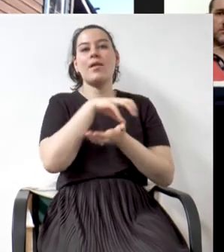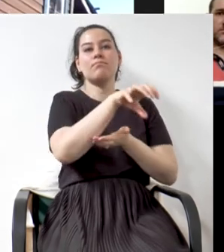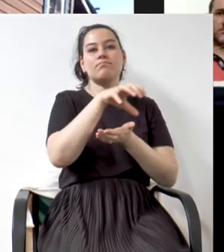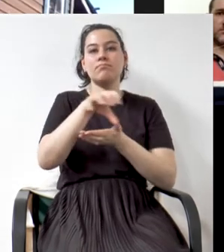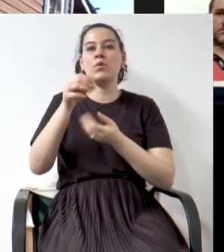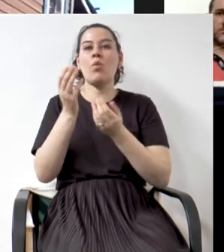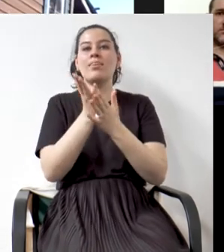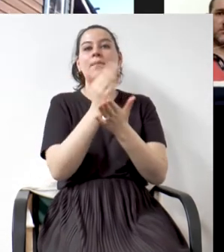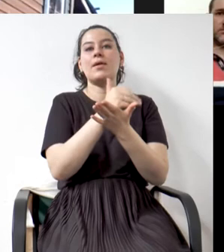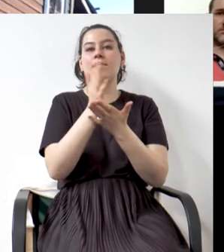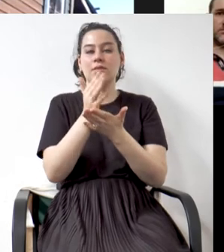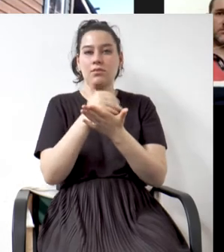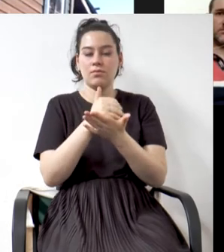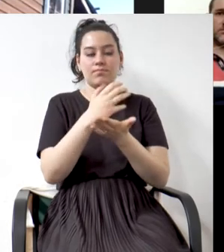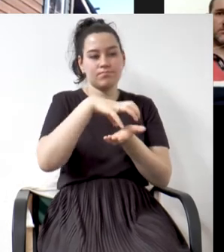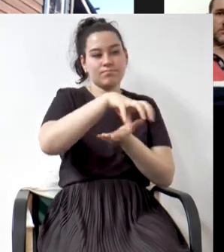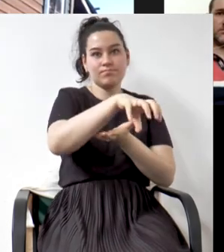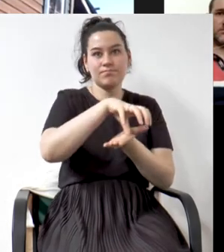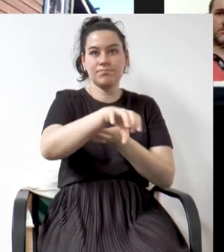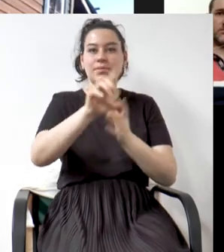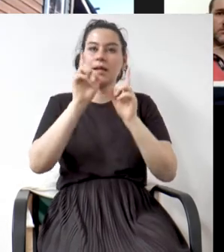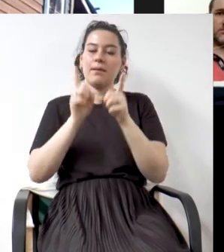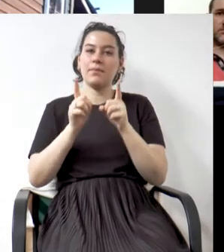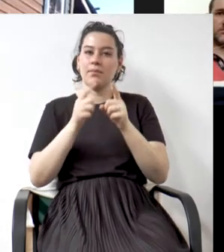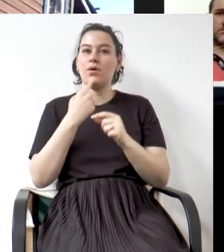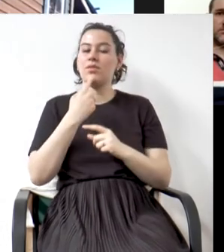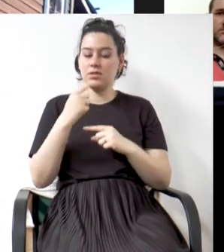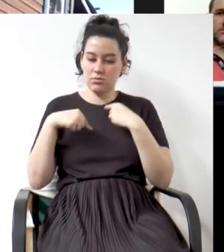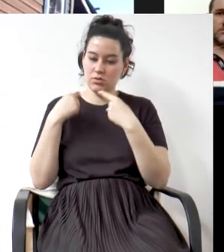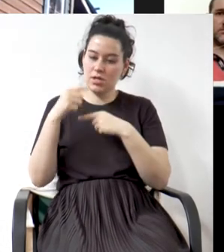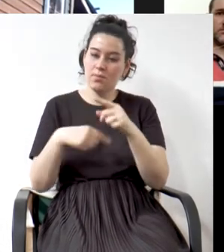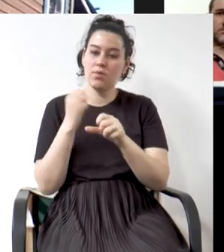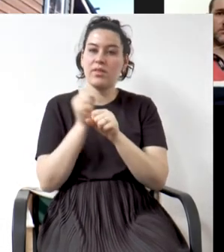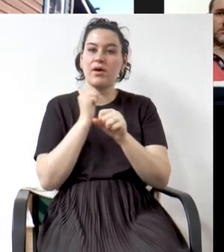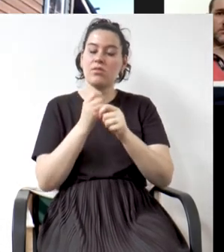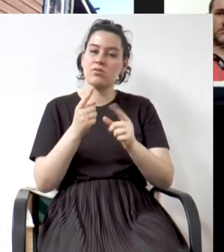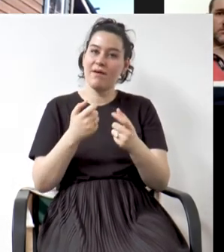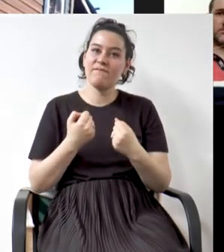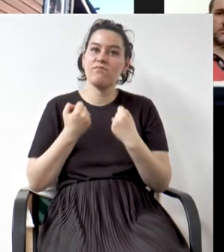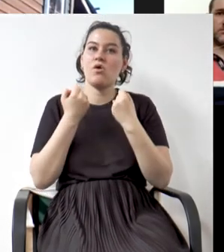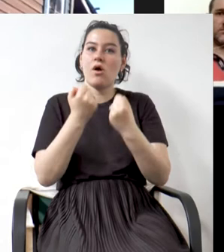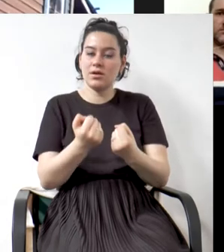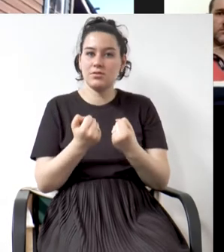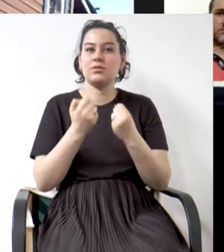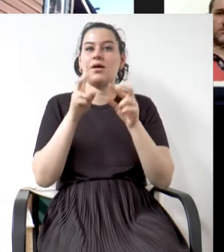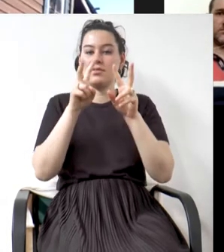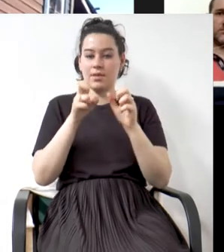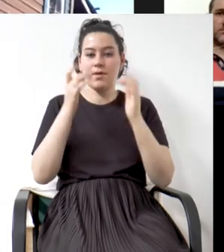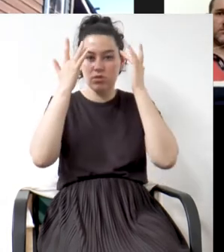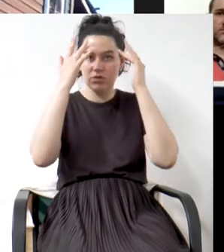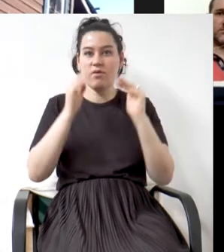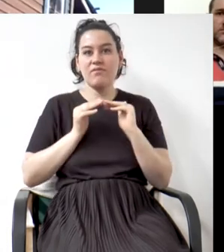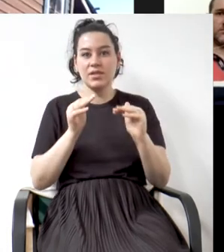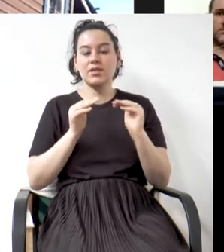departamento académico. Bajo la premisa fundamental de seguir trabajando en la consolidación del campo académico, la educación física, de la forma